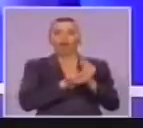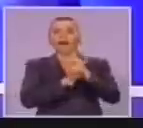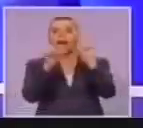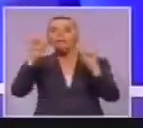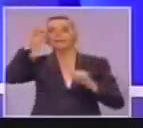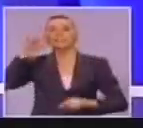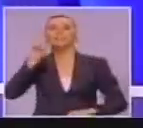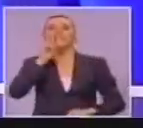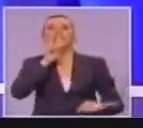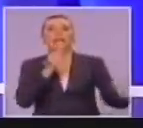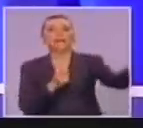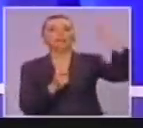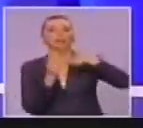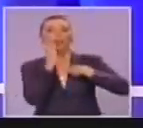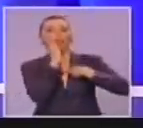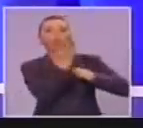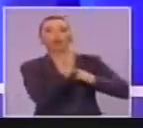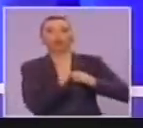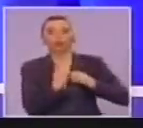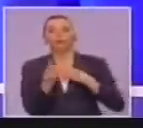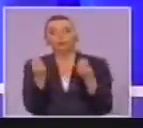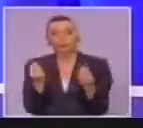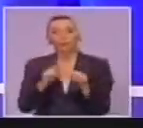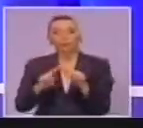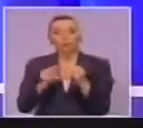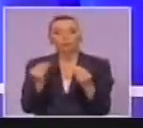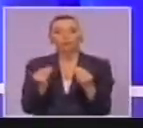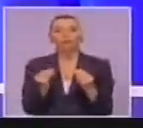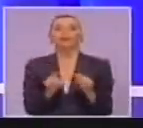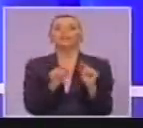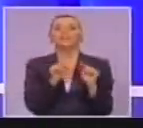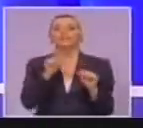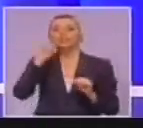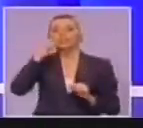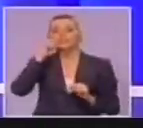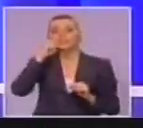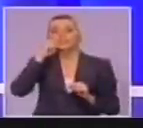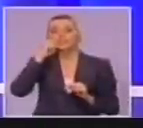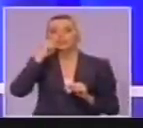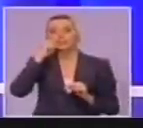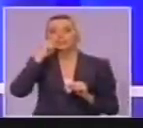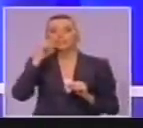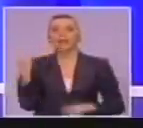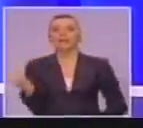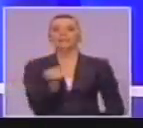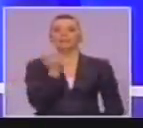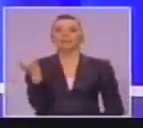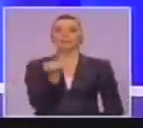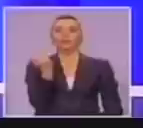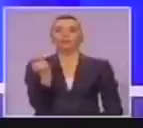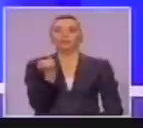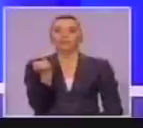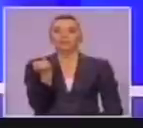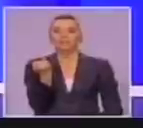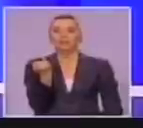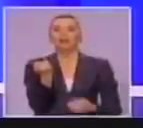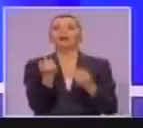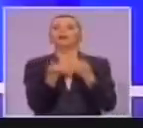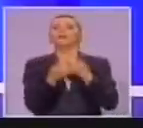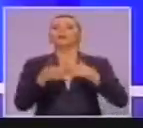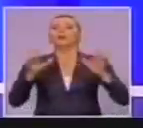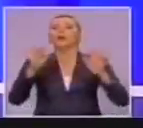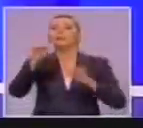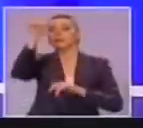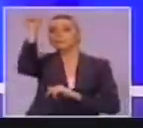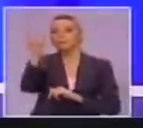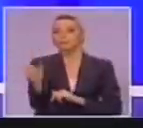sabe quién. Y me parece una muy buena práctica, porque eso implica una absoluta independencia y autonomía de cualquier